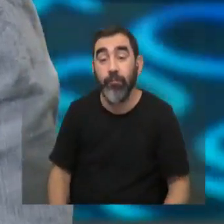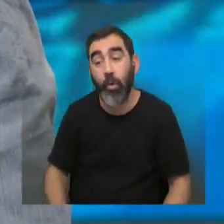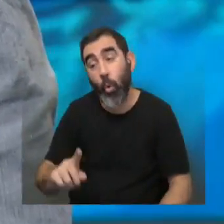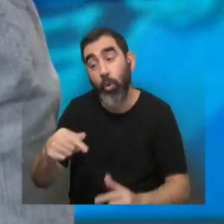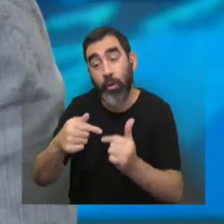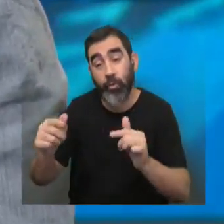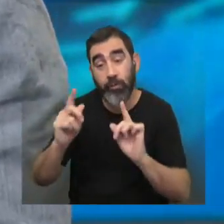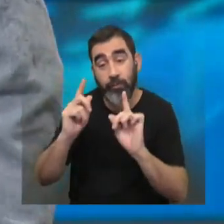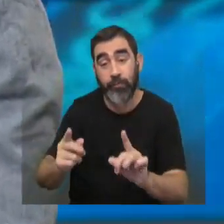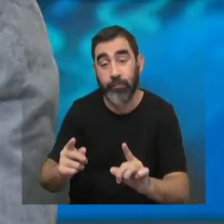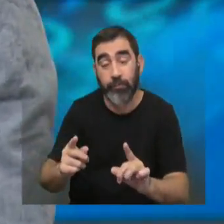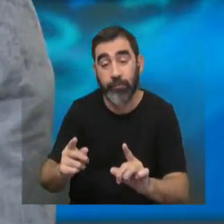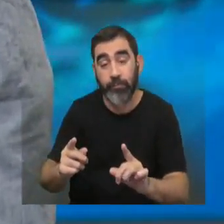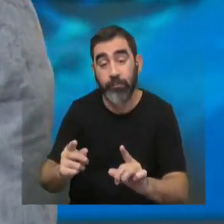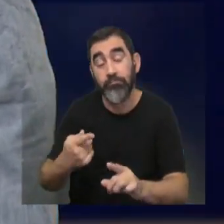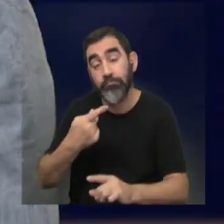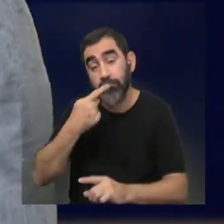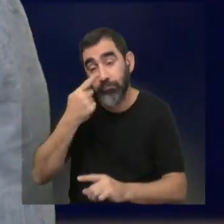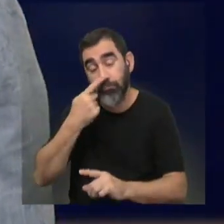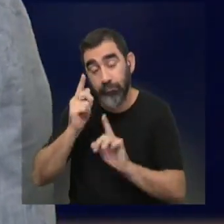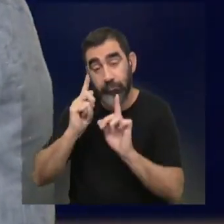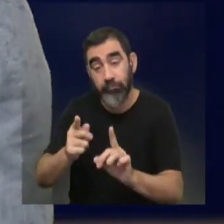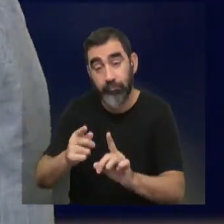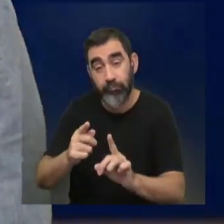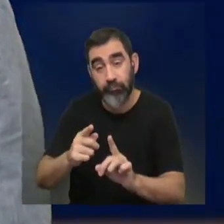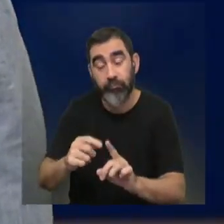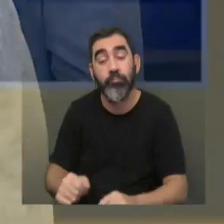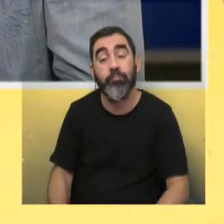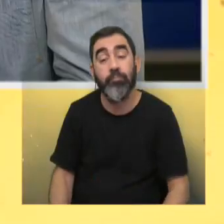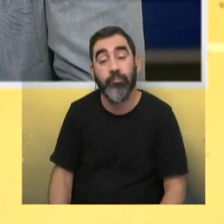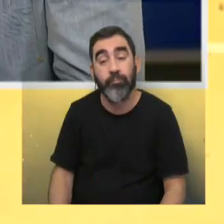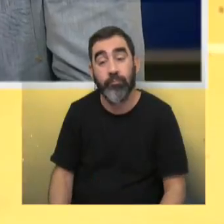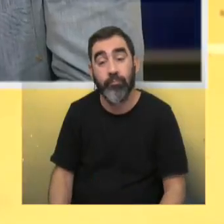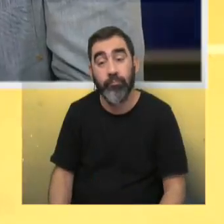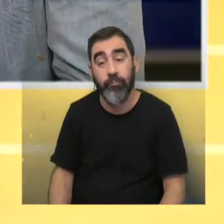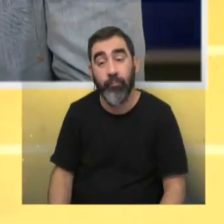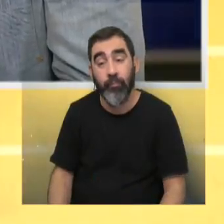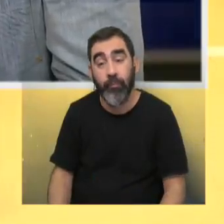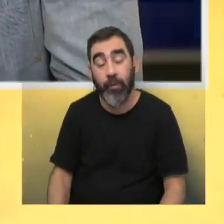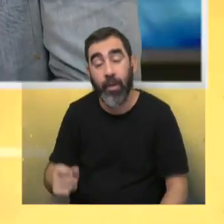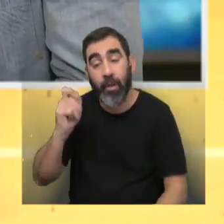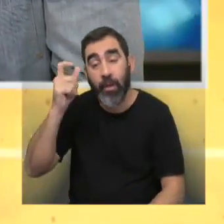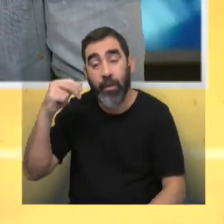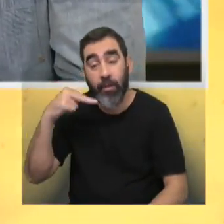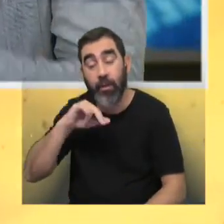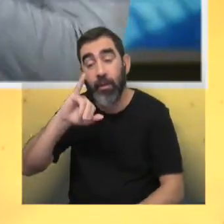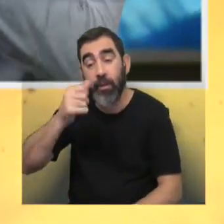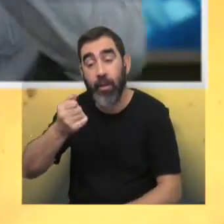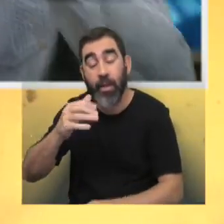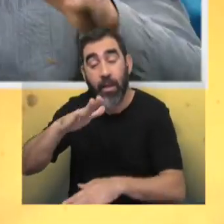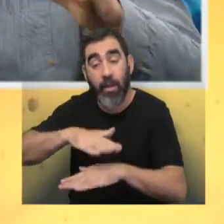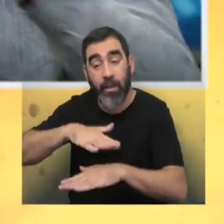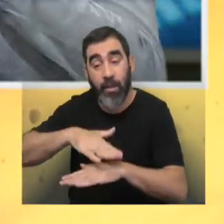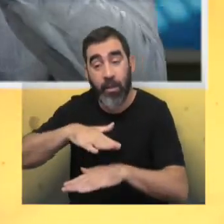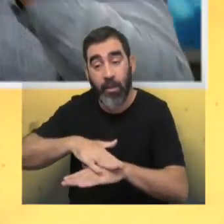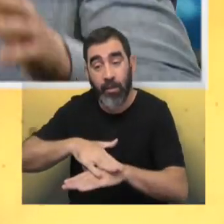cosa, que es el interés o realmente en lo que llamamos la inteligencia artificial responsable, que es en realidad